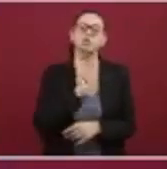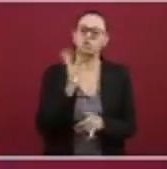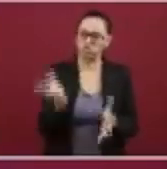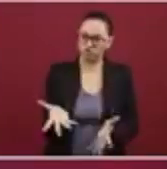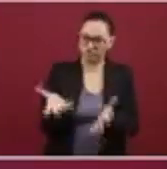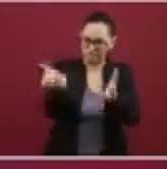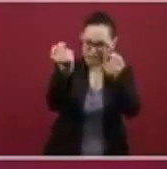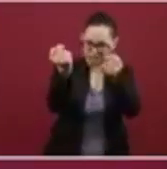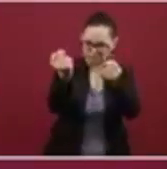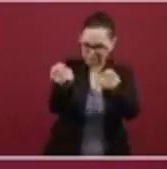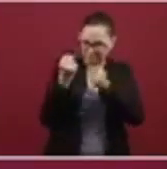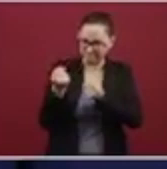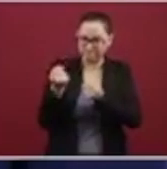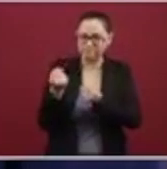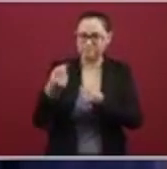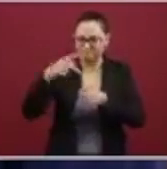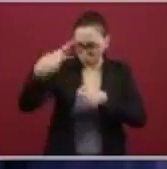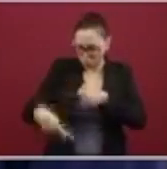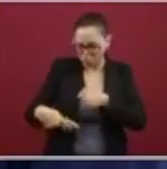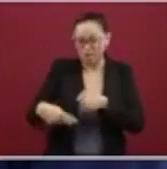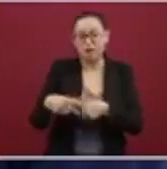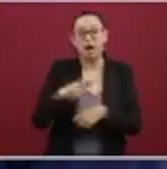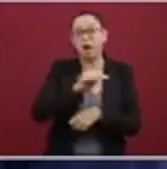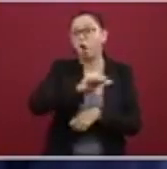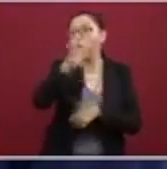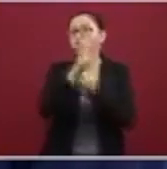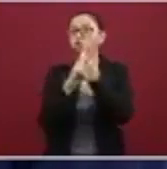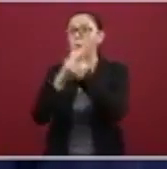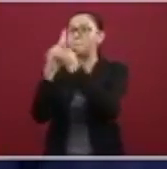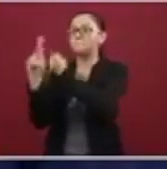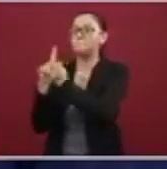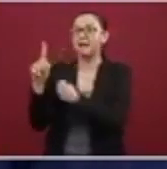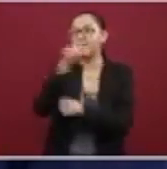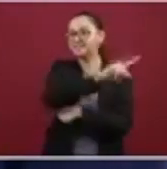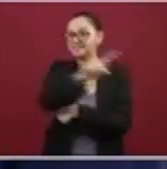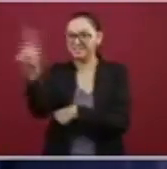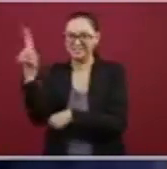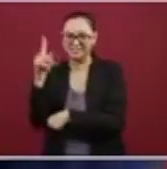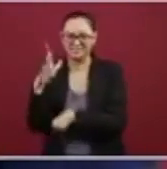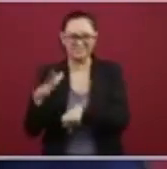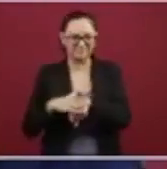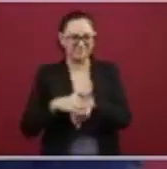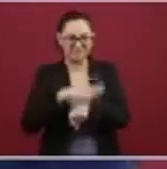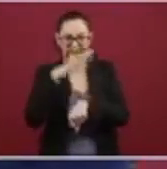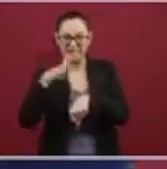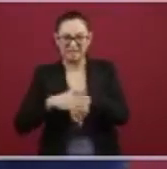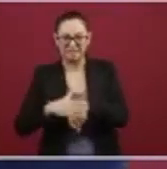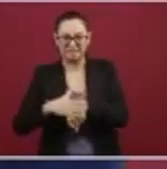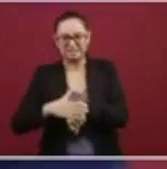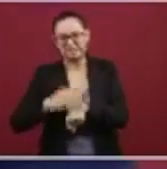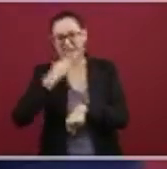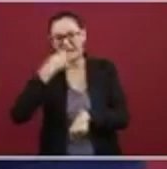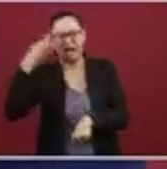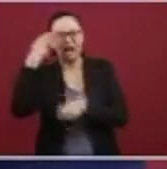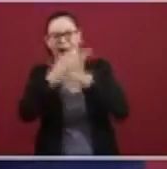de las compañías petroleras extranjeras fue en el sentido de que los mexicanos no íbamos a